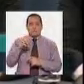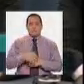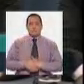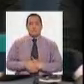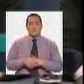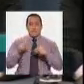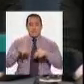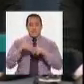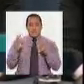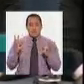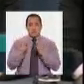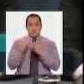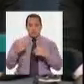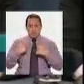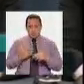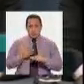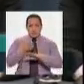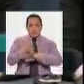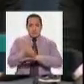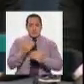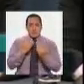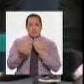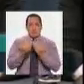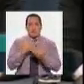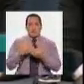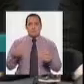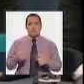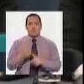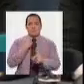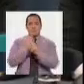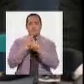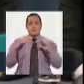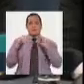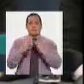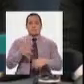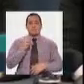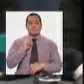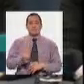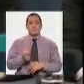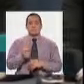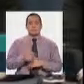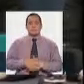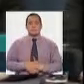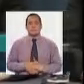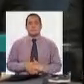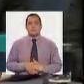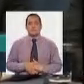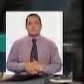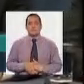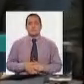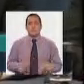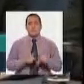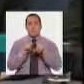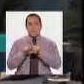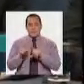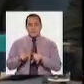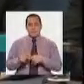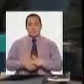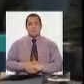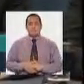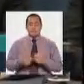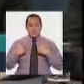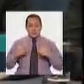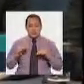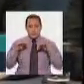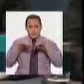Esa reunión, a la cual entramos por la puerta principal del Palacio de Justicia, a donde